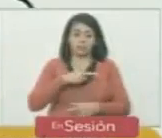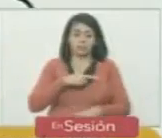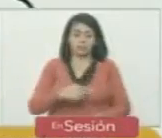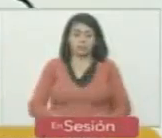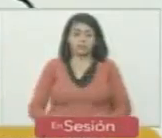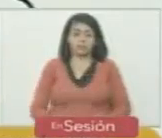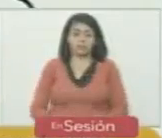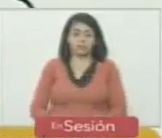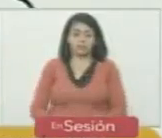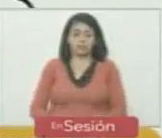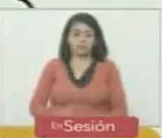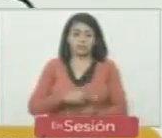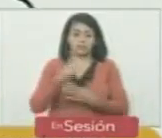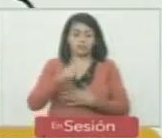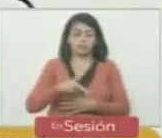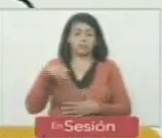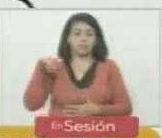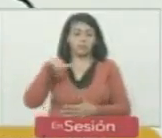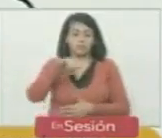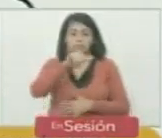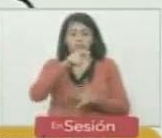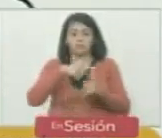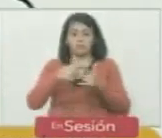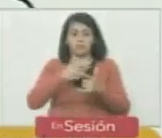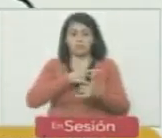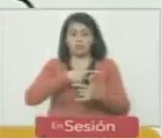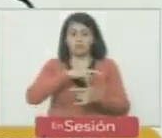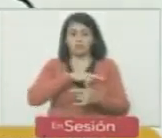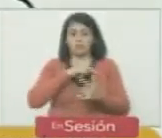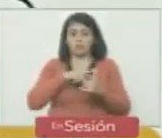un plan de vuelo difuso falso,